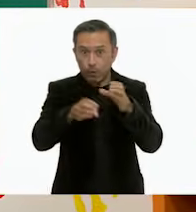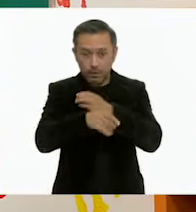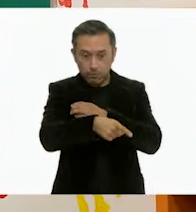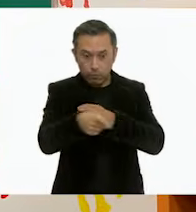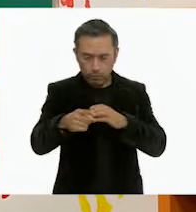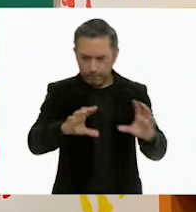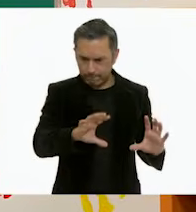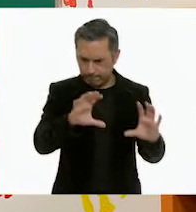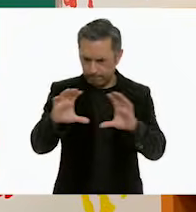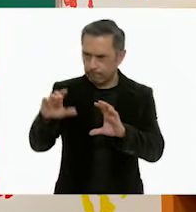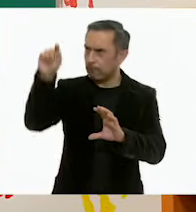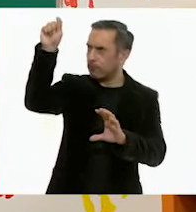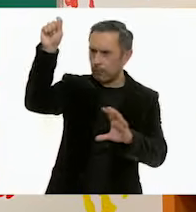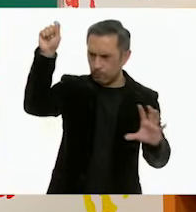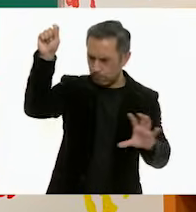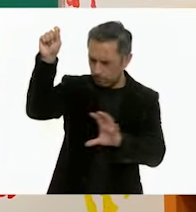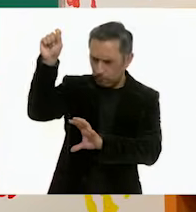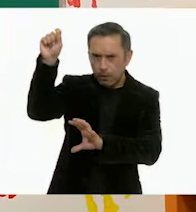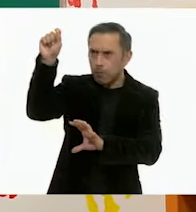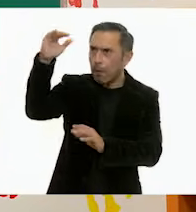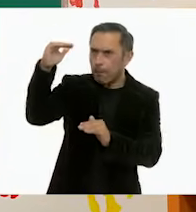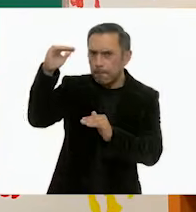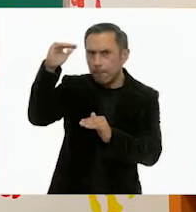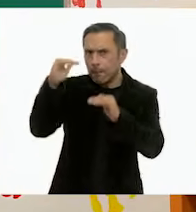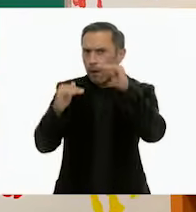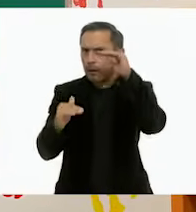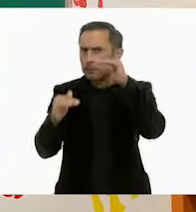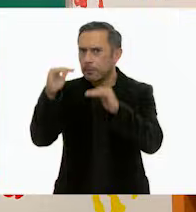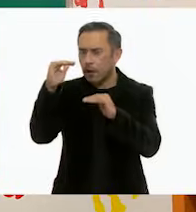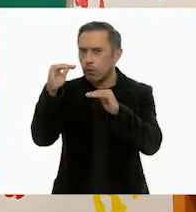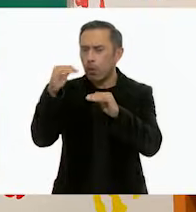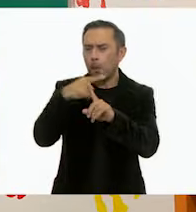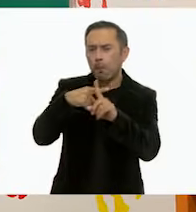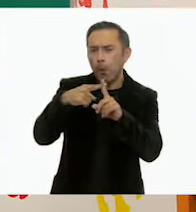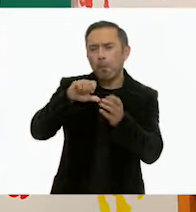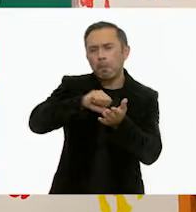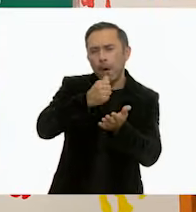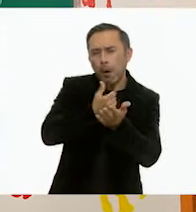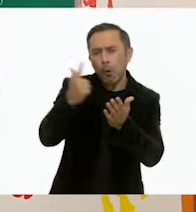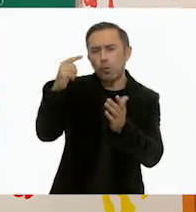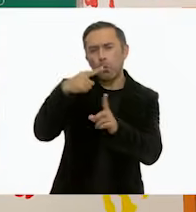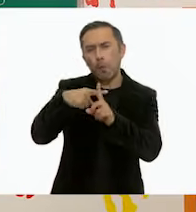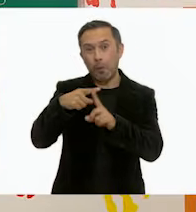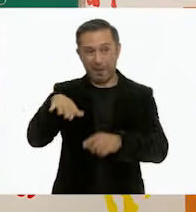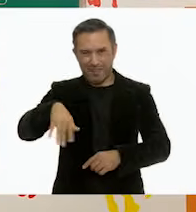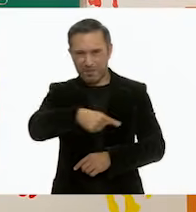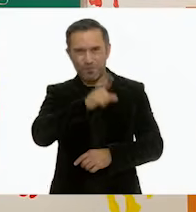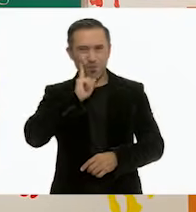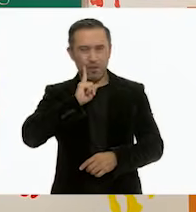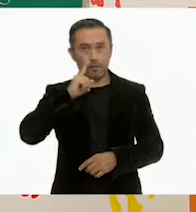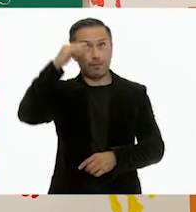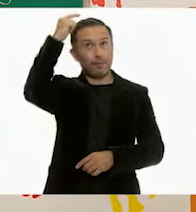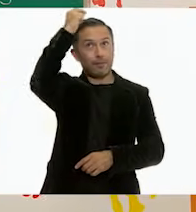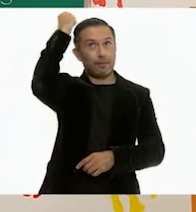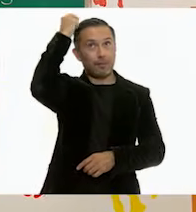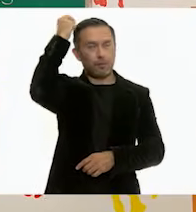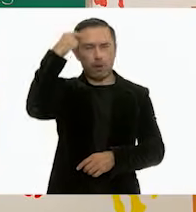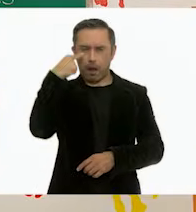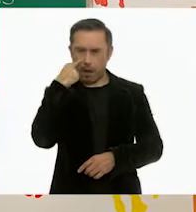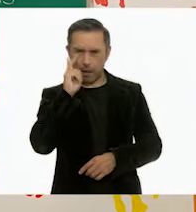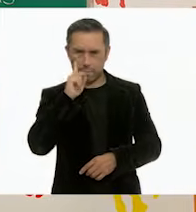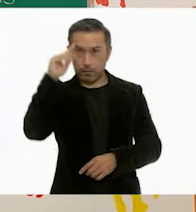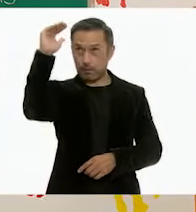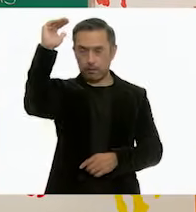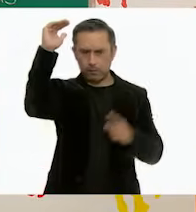más altos, más bajos o medianos en relación a la estatura de Alexia. Ustedes pueden hacer